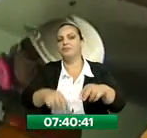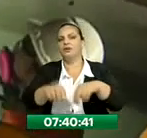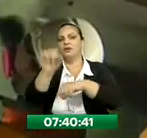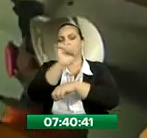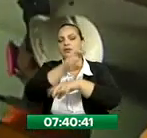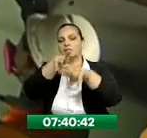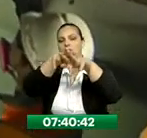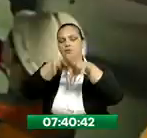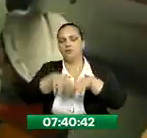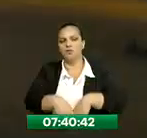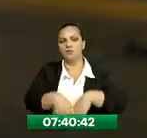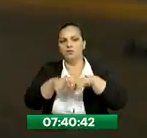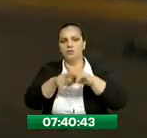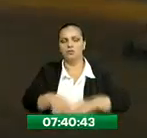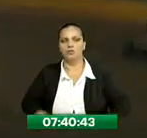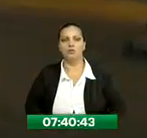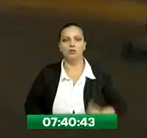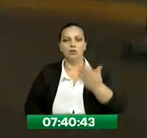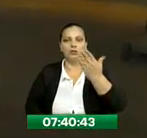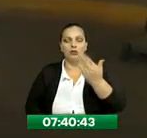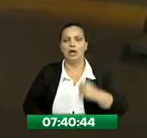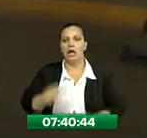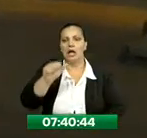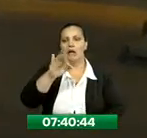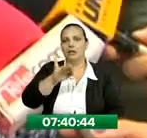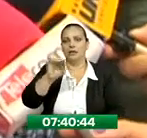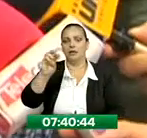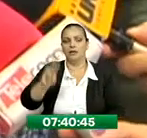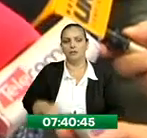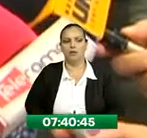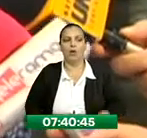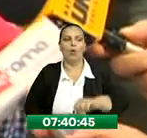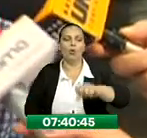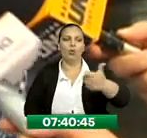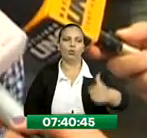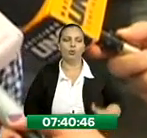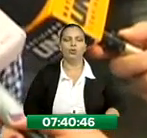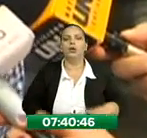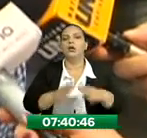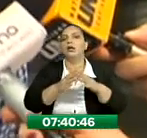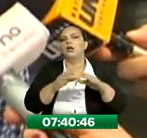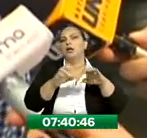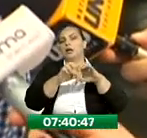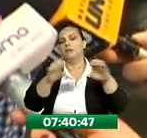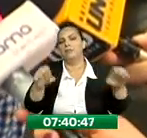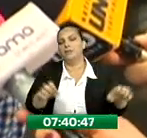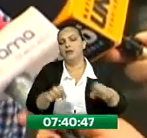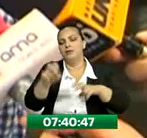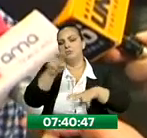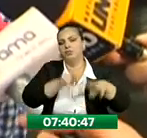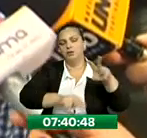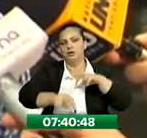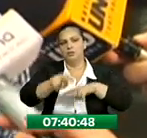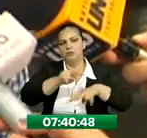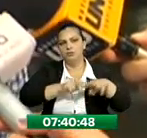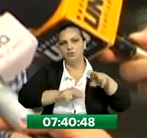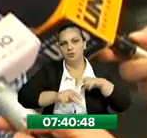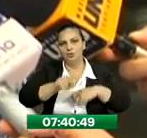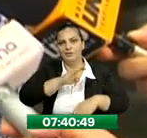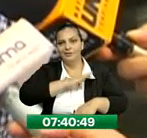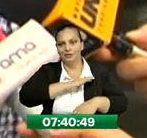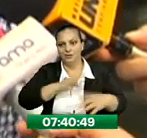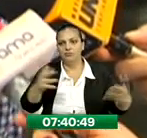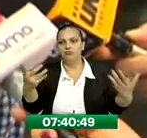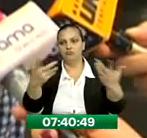como era usual. Y esto tiene un motivo puntual. Uno podría ser el que los vehículos han evitado la revisión técnica vehicular y han ido a